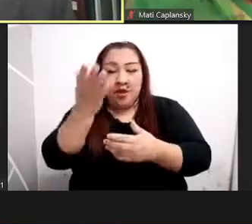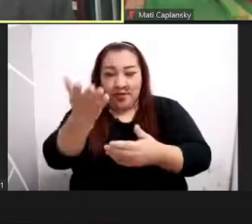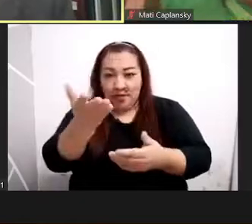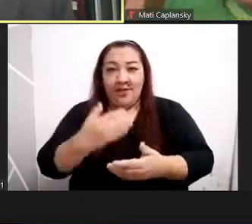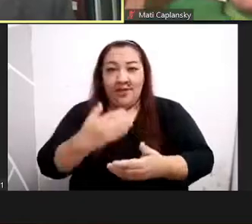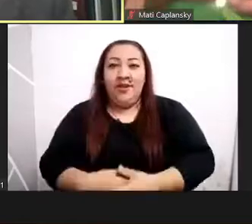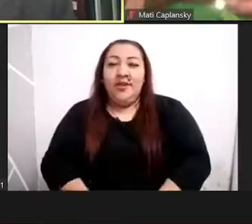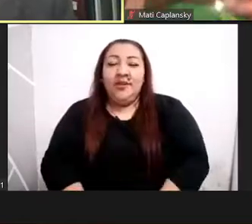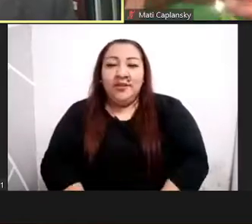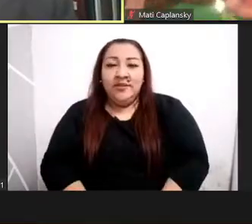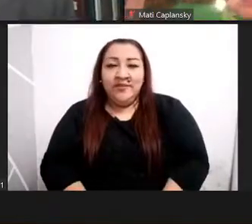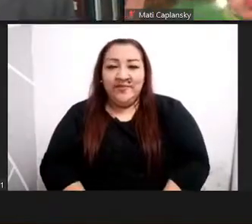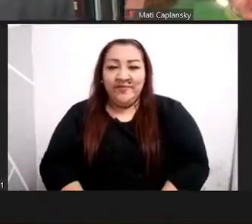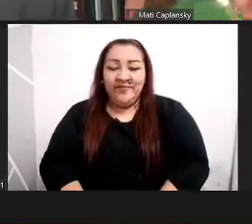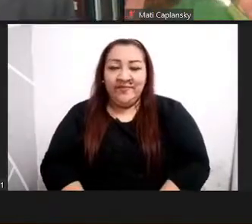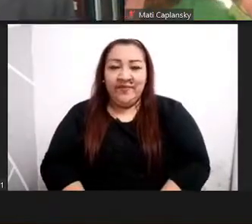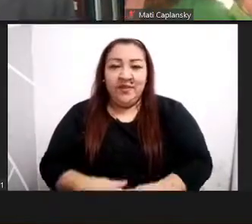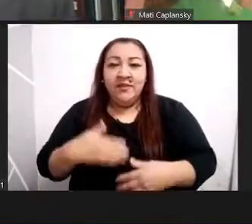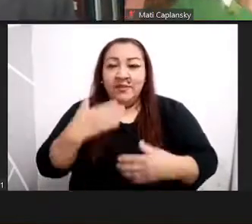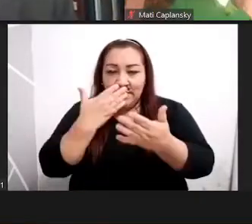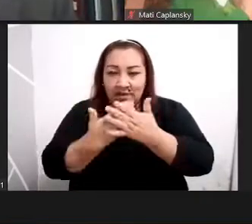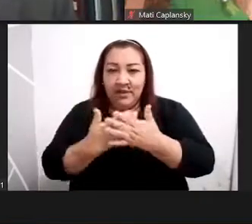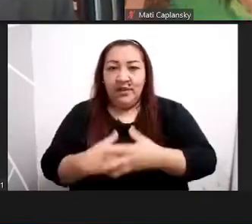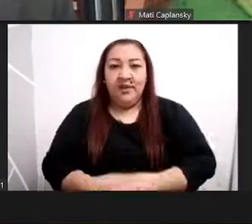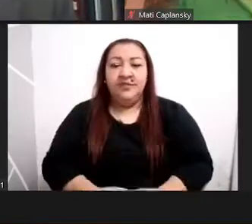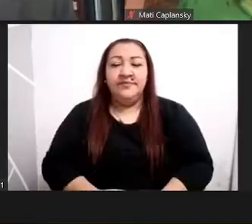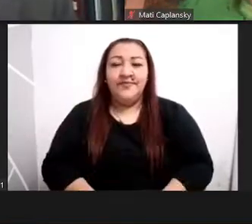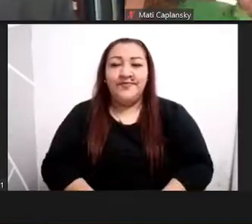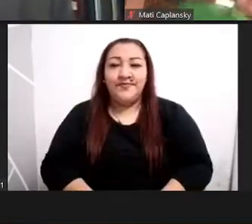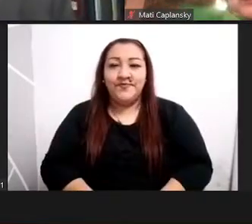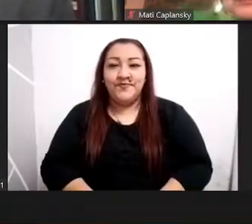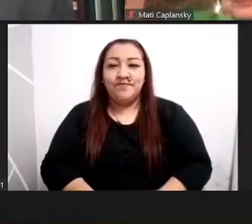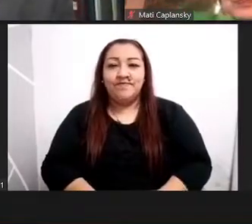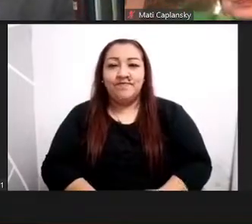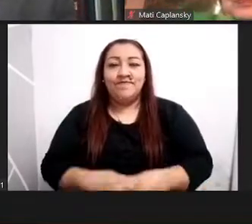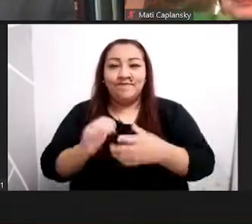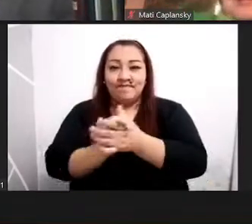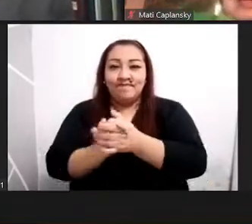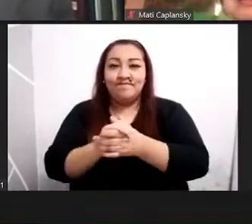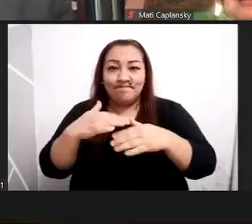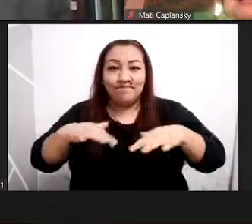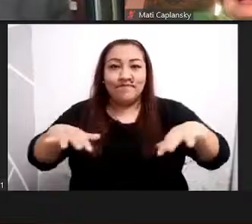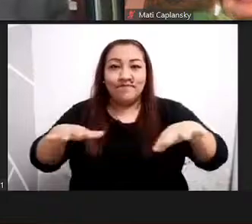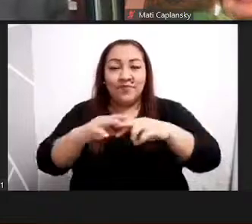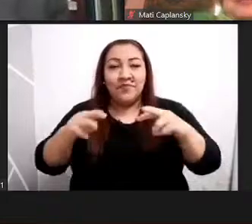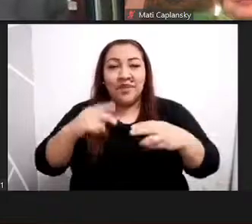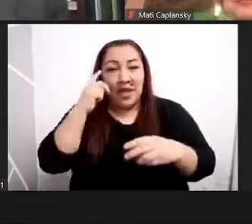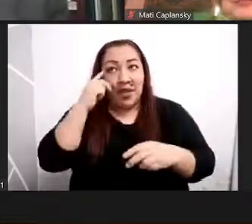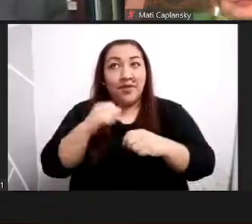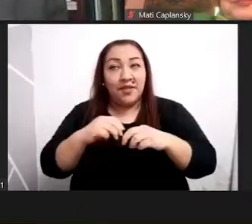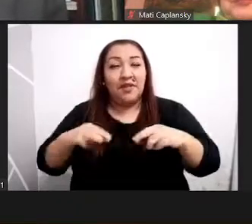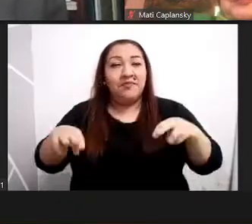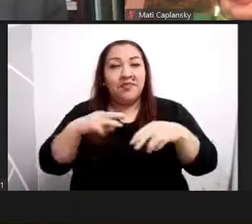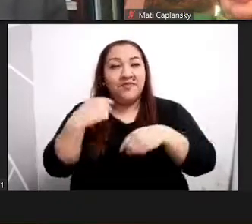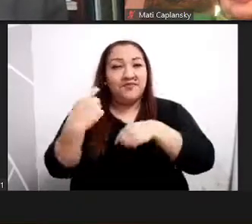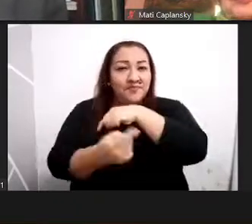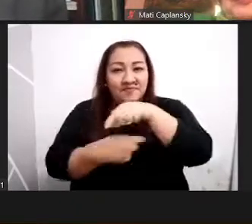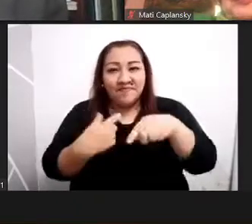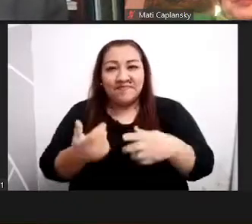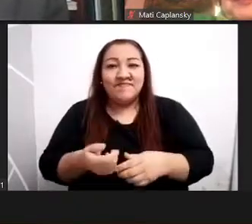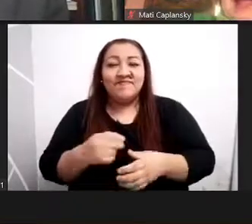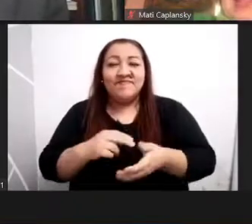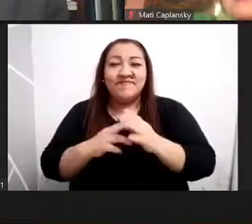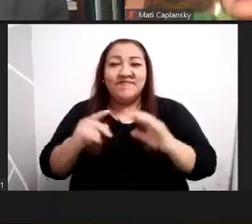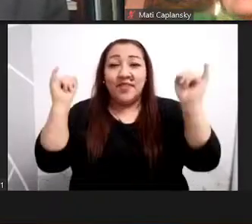Cynthia. Hey, muchas gracias. Bueno, con mis colegas de mesa, imaginamos una mesa redonda, aunque en realidad es una